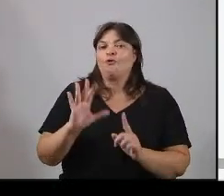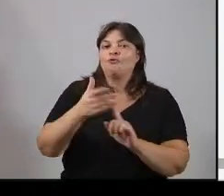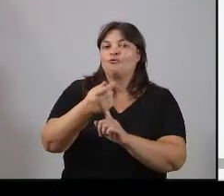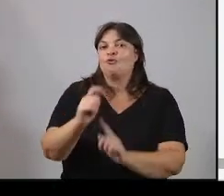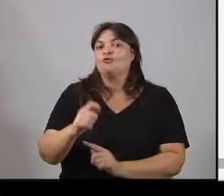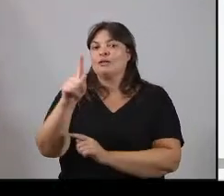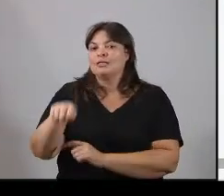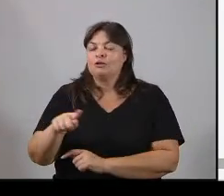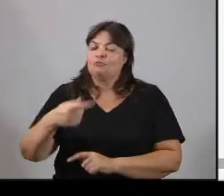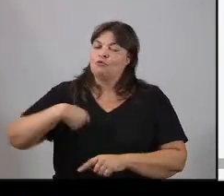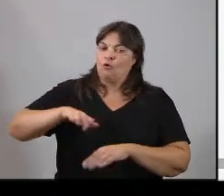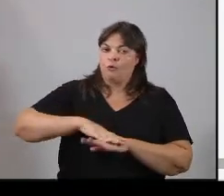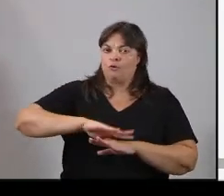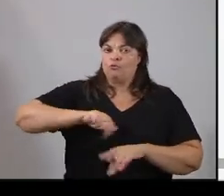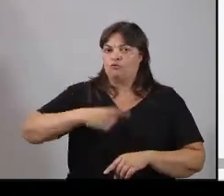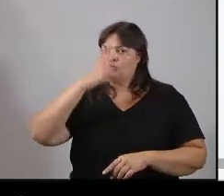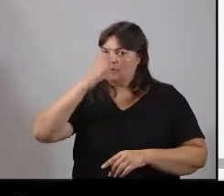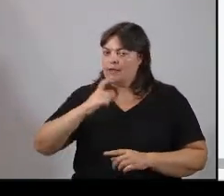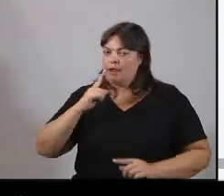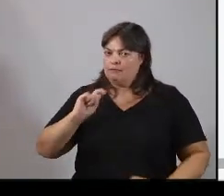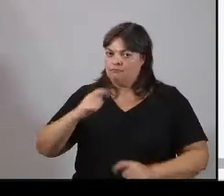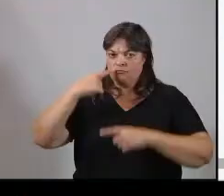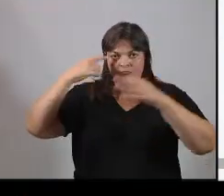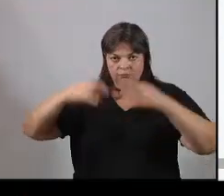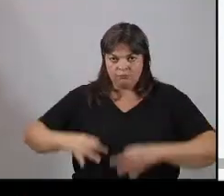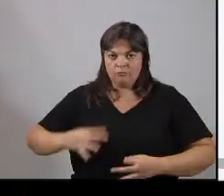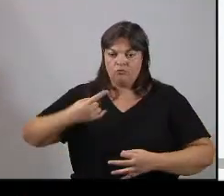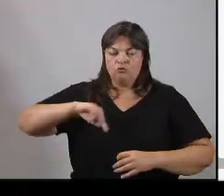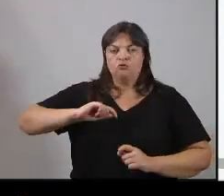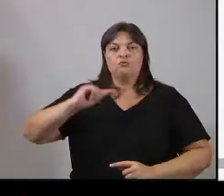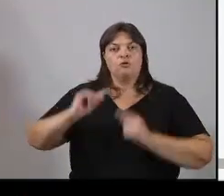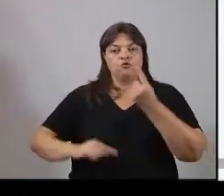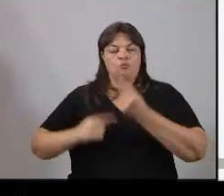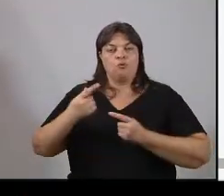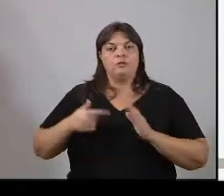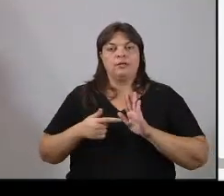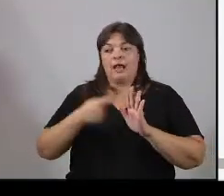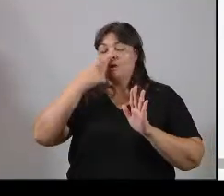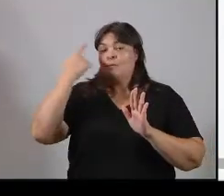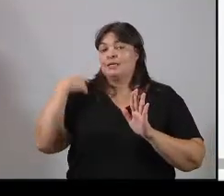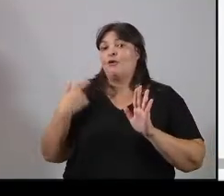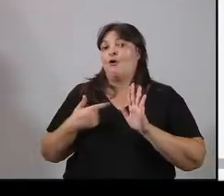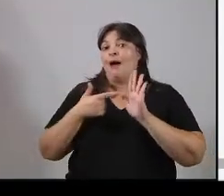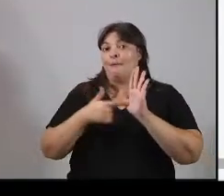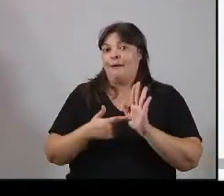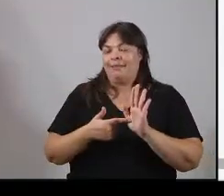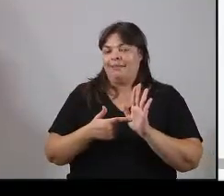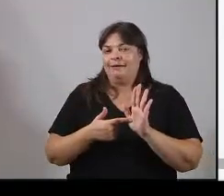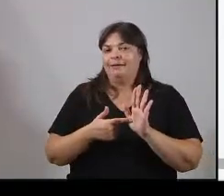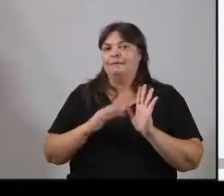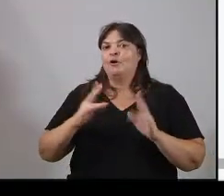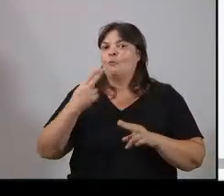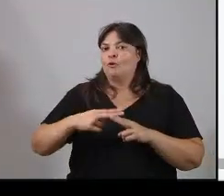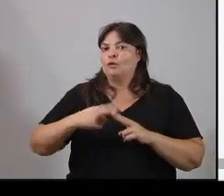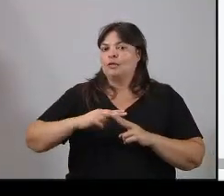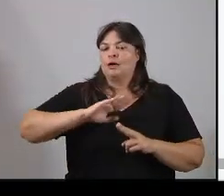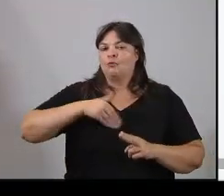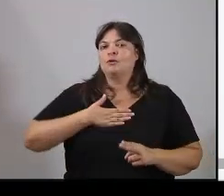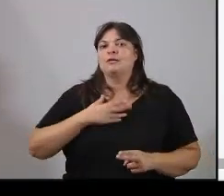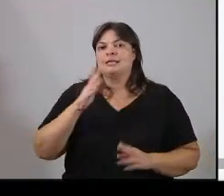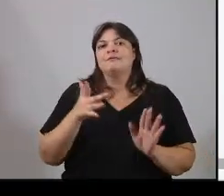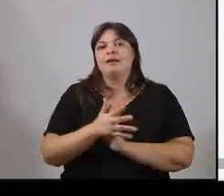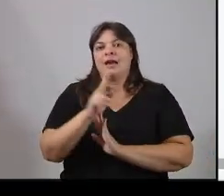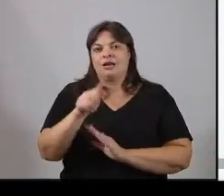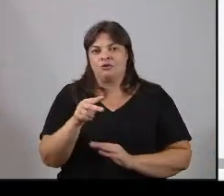seriedad y rigor, al igual que afrontamos la negociación presupuestaria el año pasado. Nuestra política da resultados.